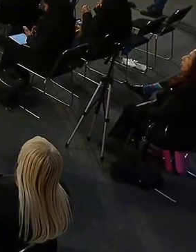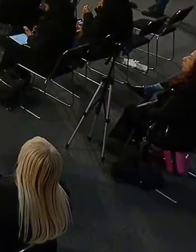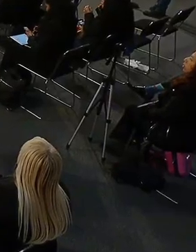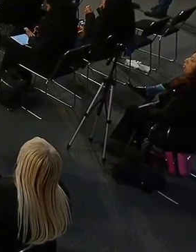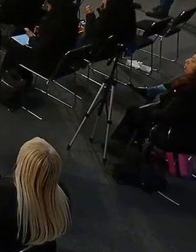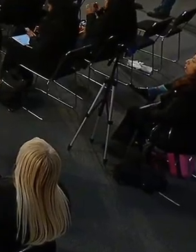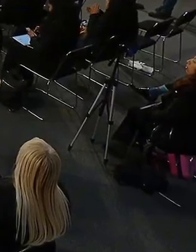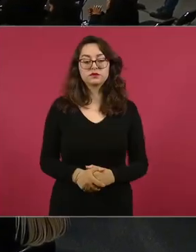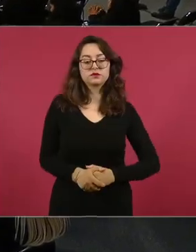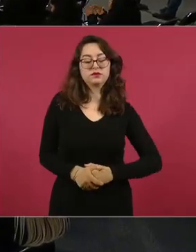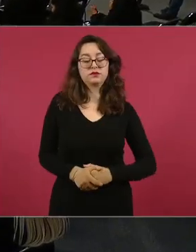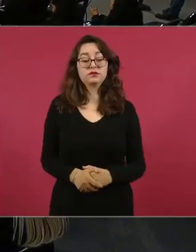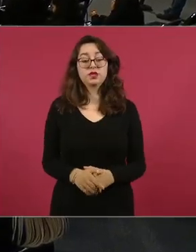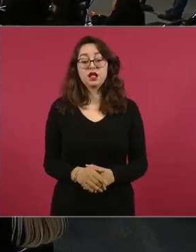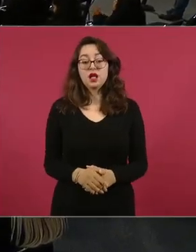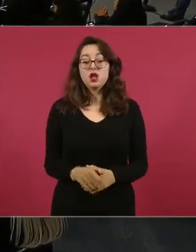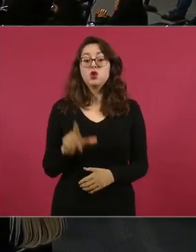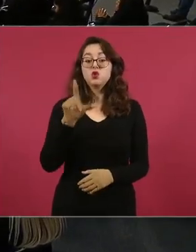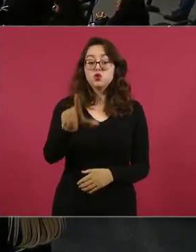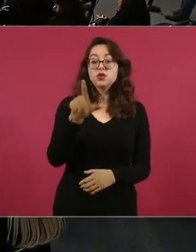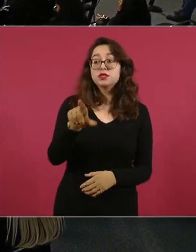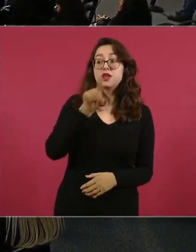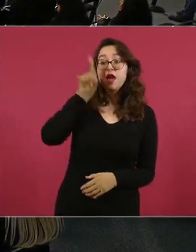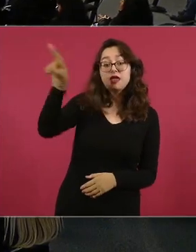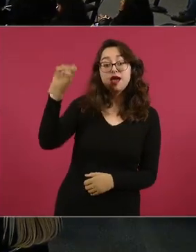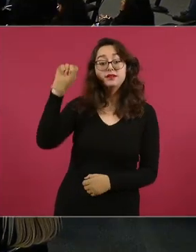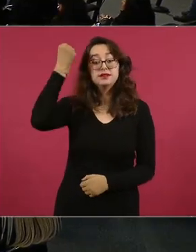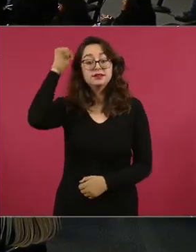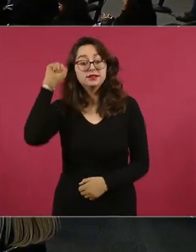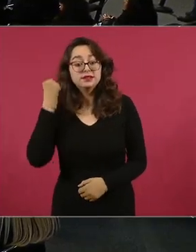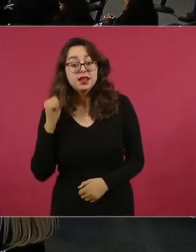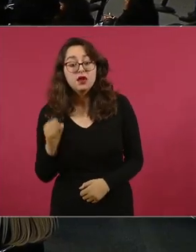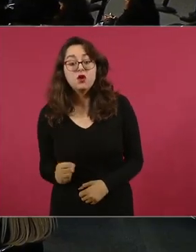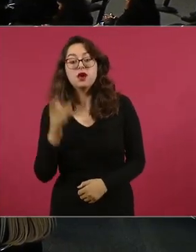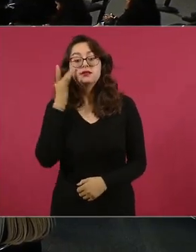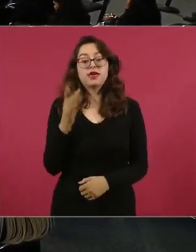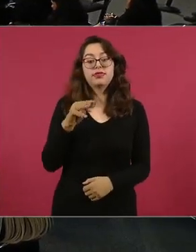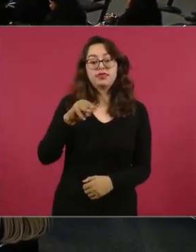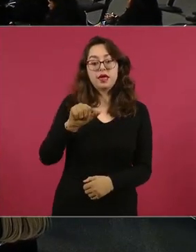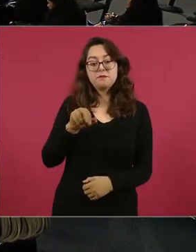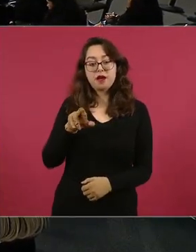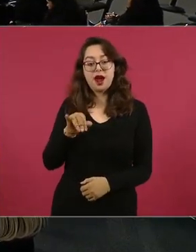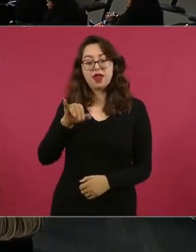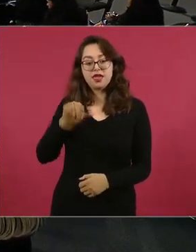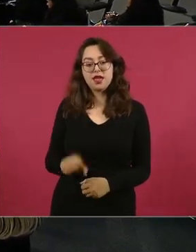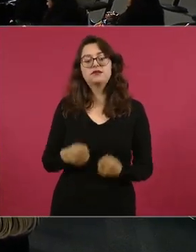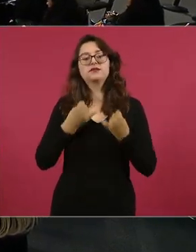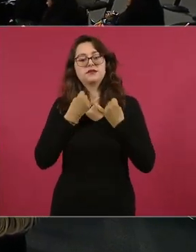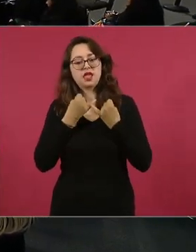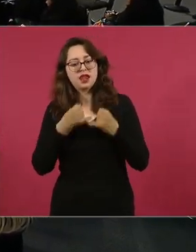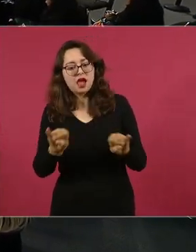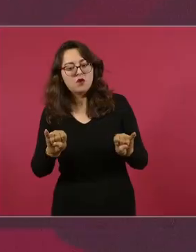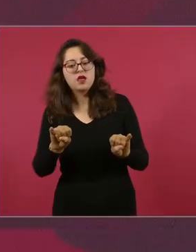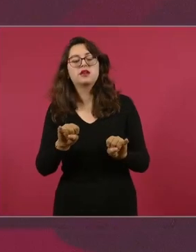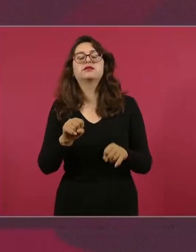en Sinaloa, ¿sí? En el Rosario, en Santa María. Es una gran obra